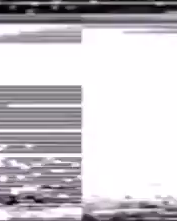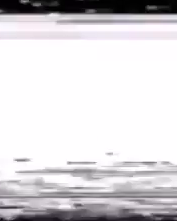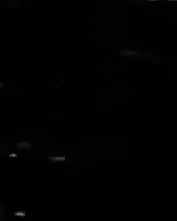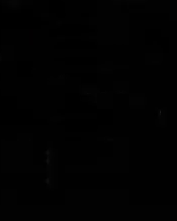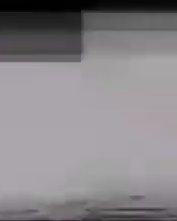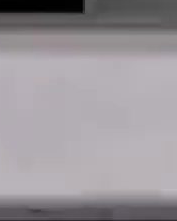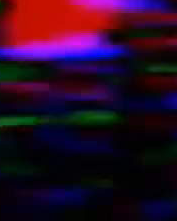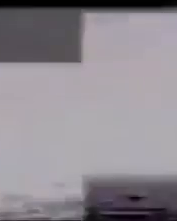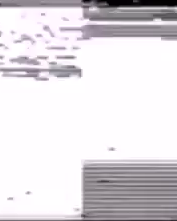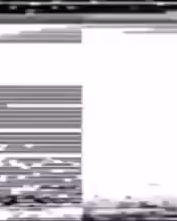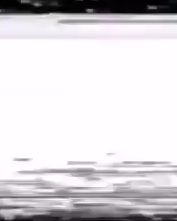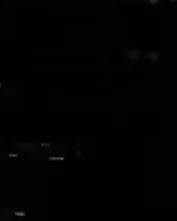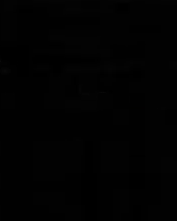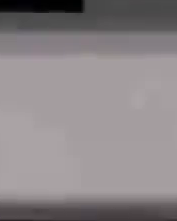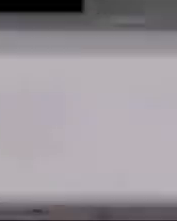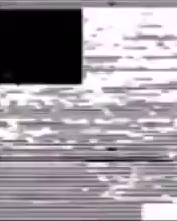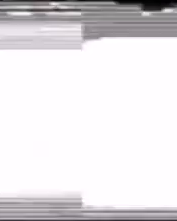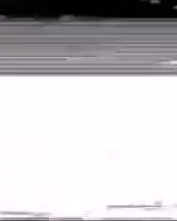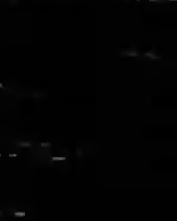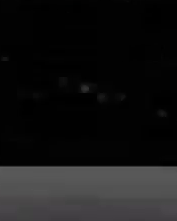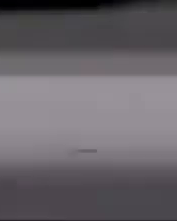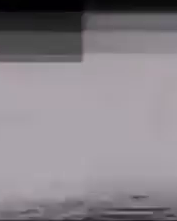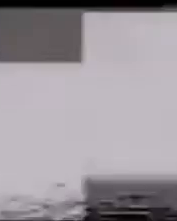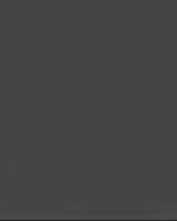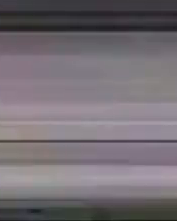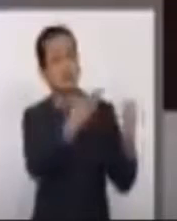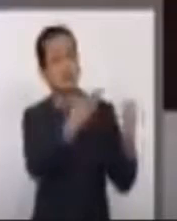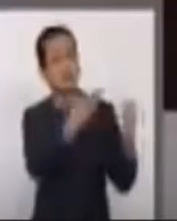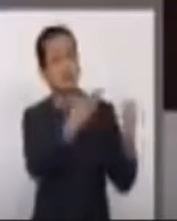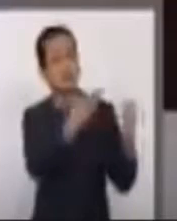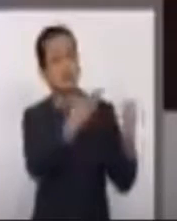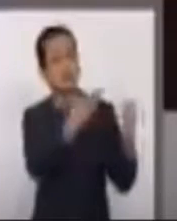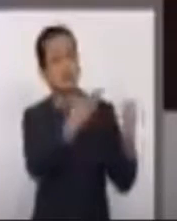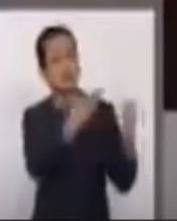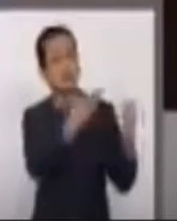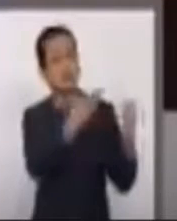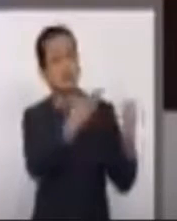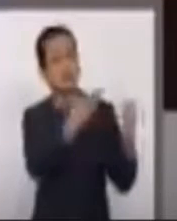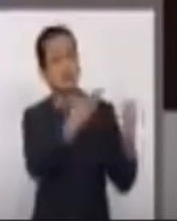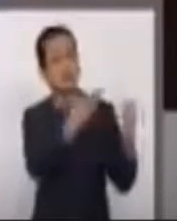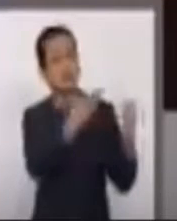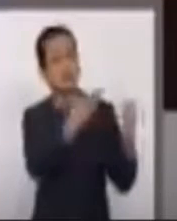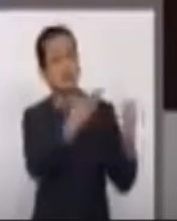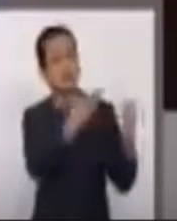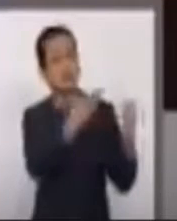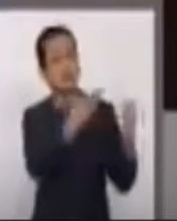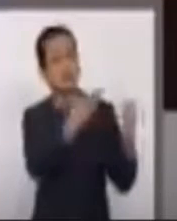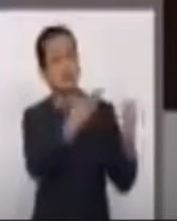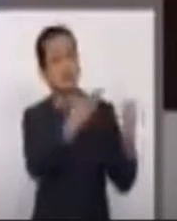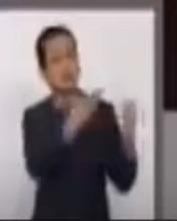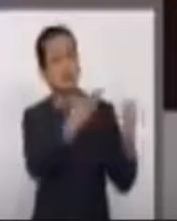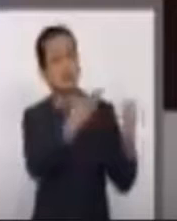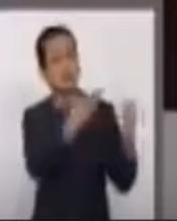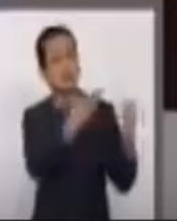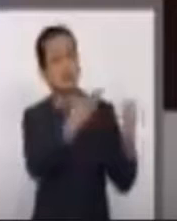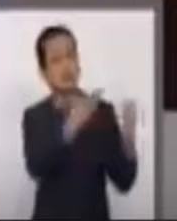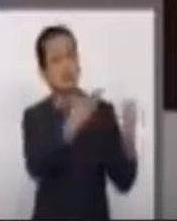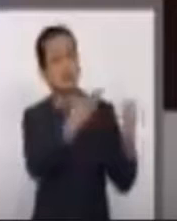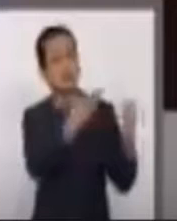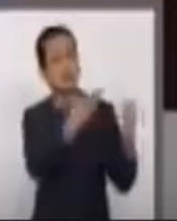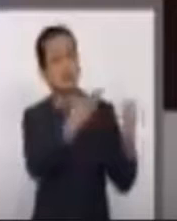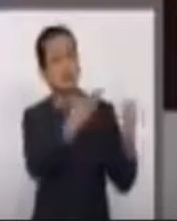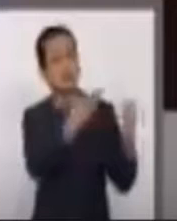Tiene la palabra por 5 minutos la diputada Ana Leticia Carrera Hernández, del Grupo Parlamentario de Morena, para